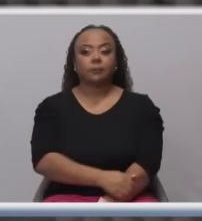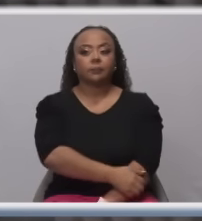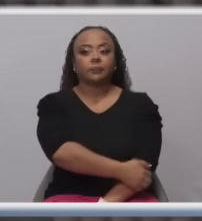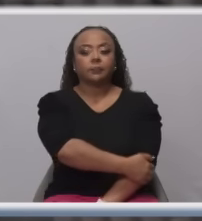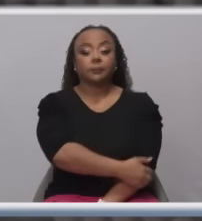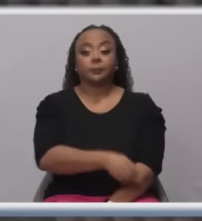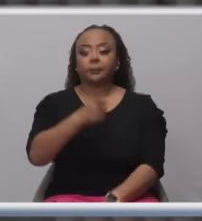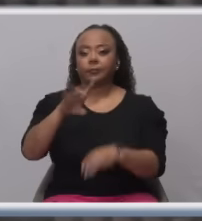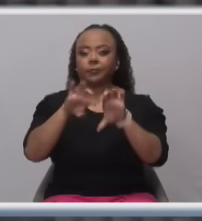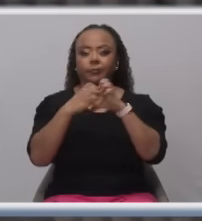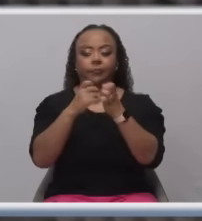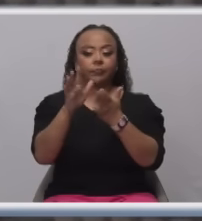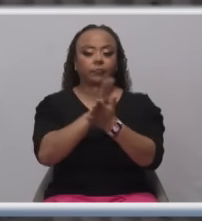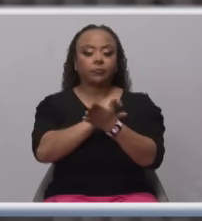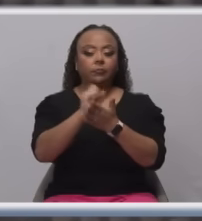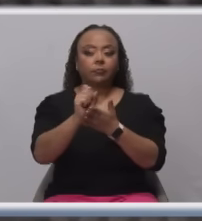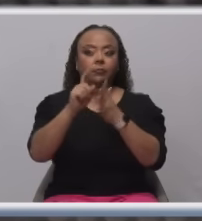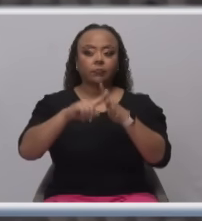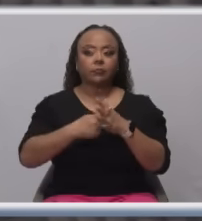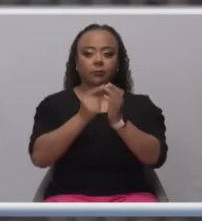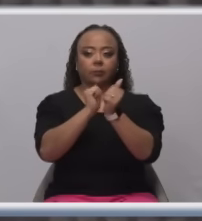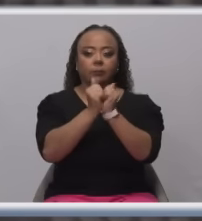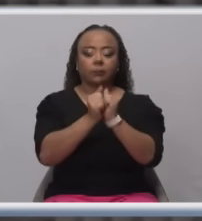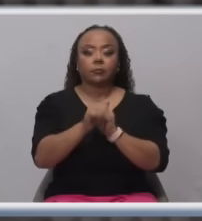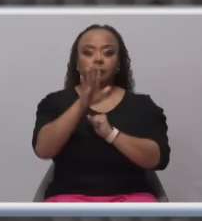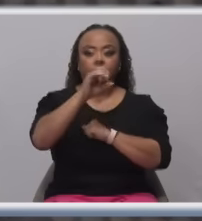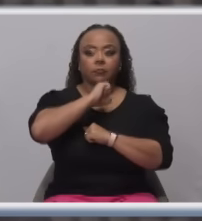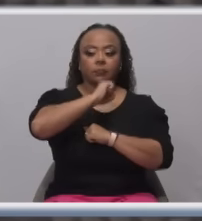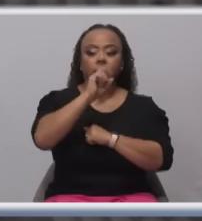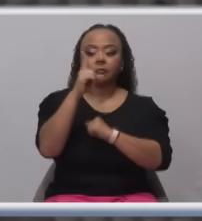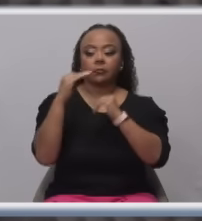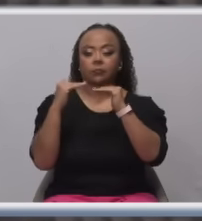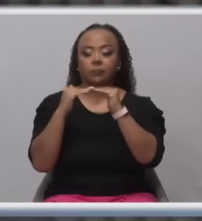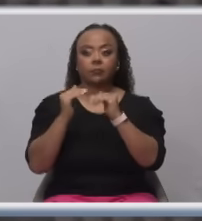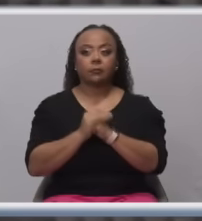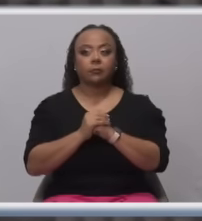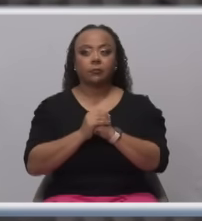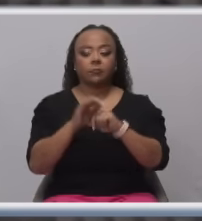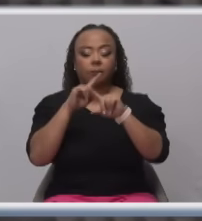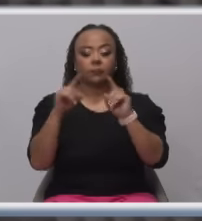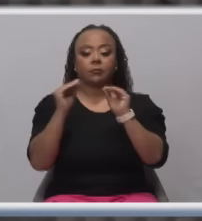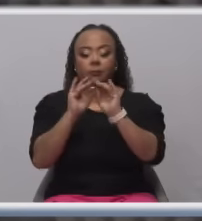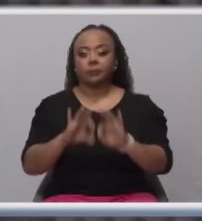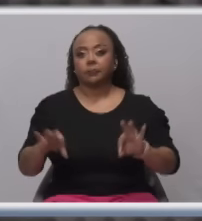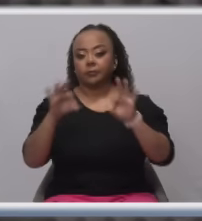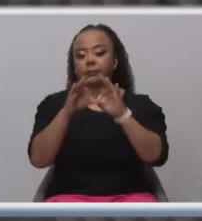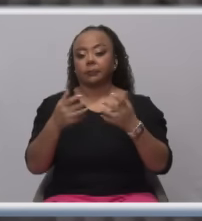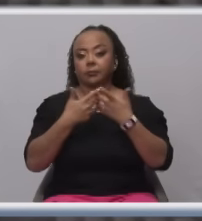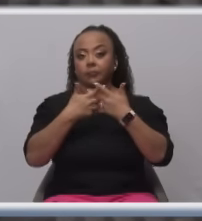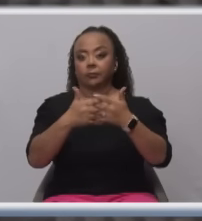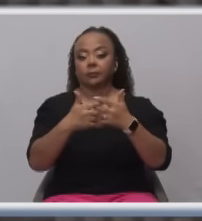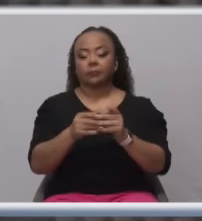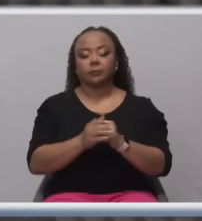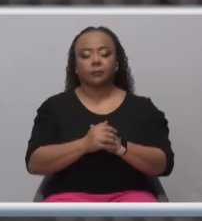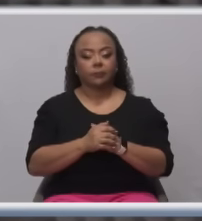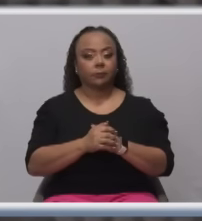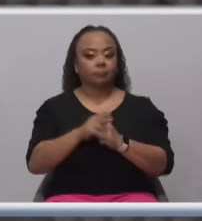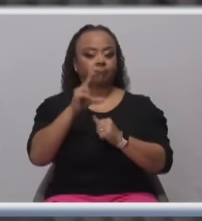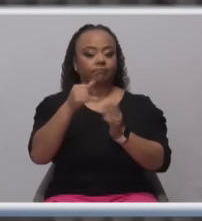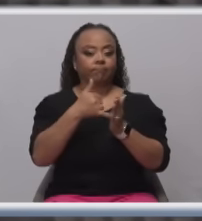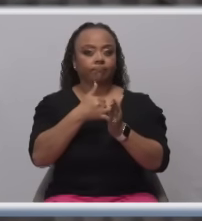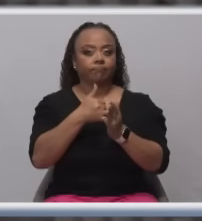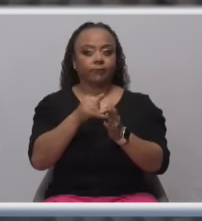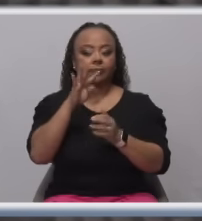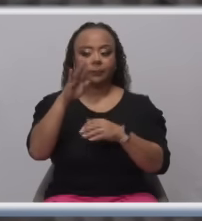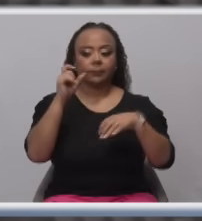este equipo ha arrasado en este inicio de campeonato cinco victorias un empate pero sobre todo a nivel defensivo ha estado casi invulnerable